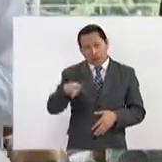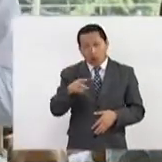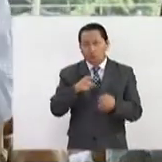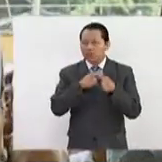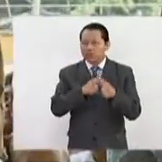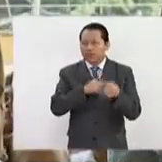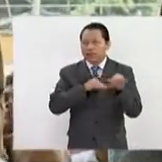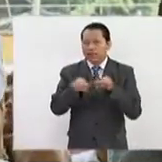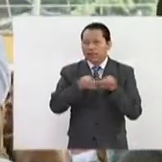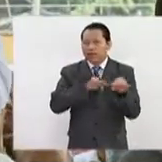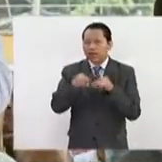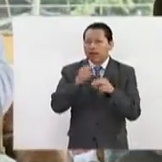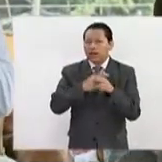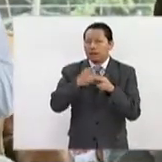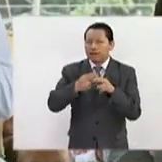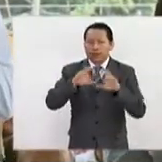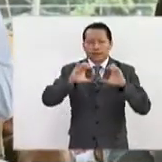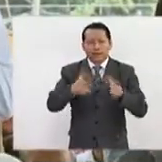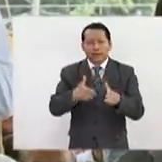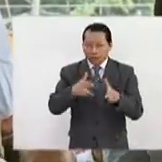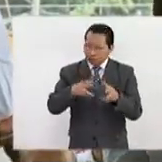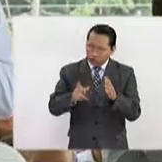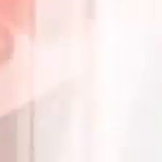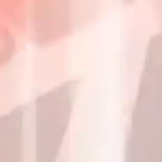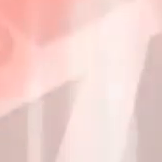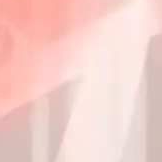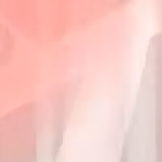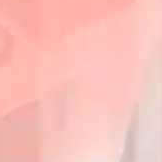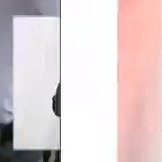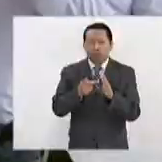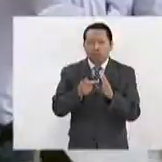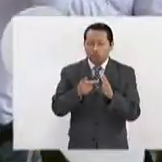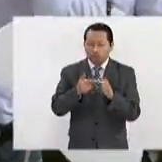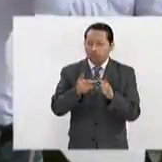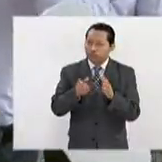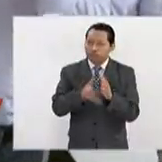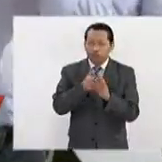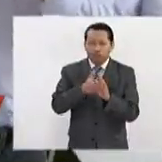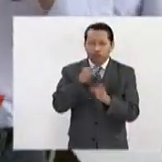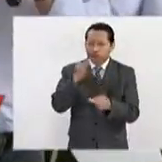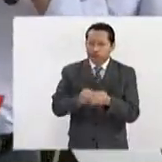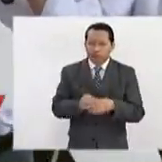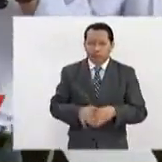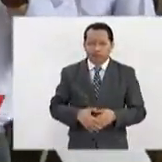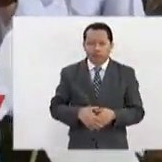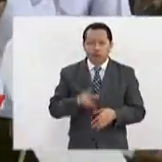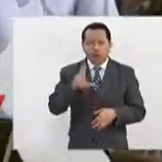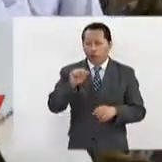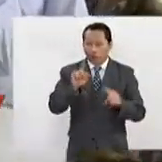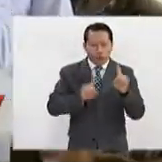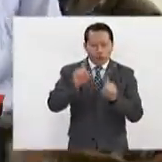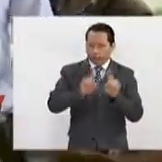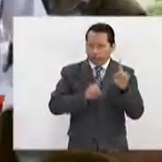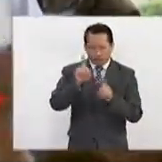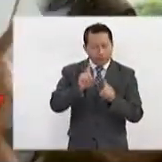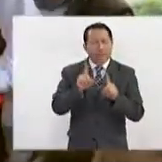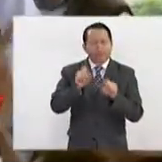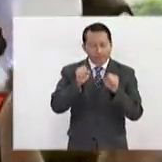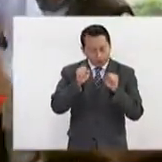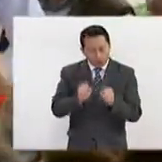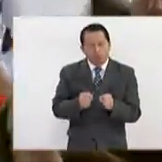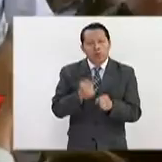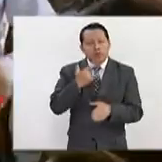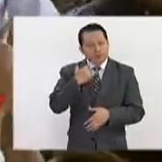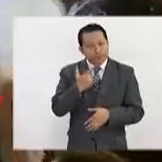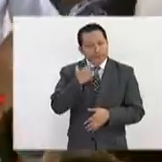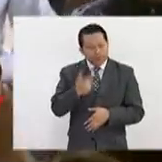trabajando hasta que Chiapas esté de pie. Que no quede duda, vamos a salir adelante. La instrucción